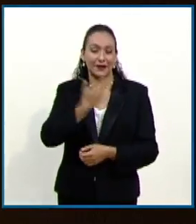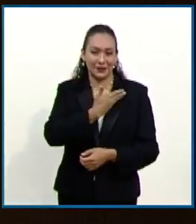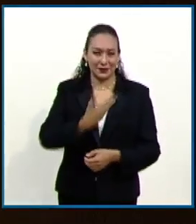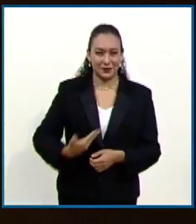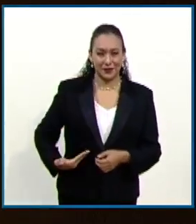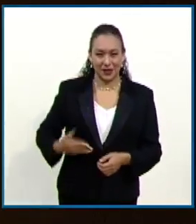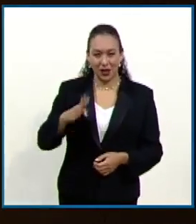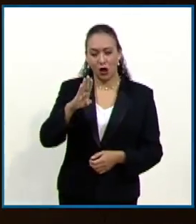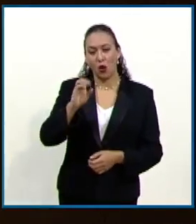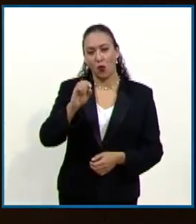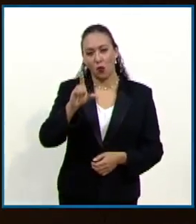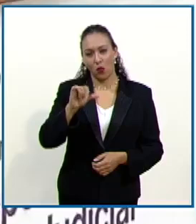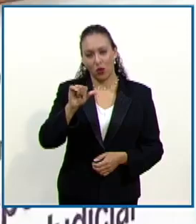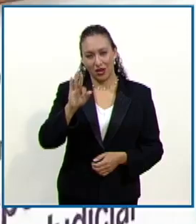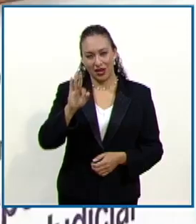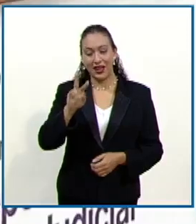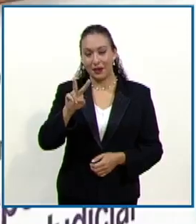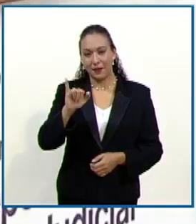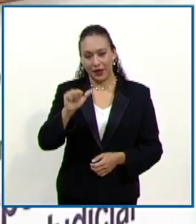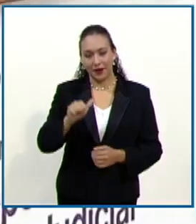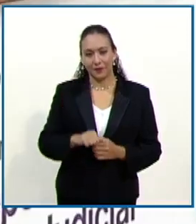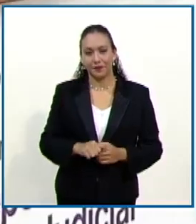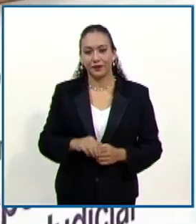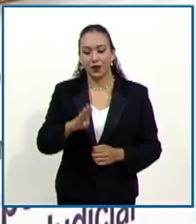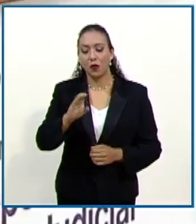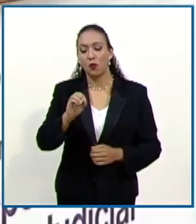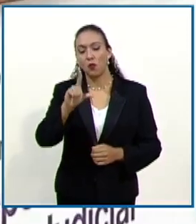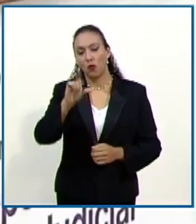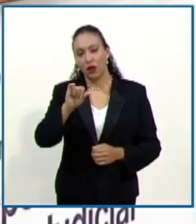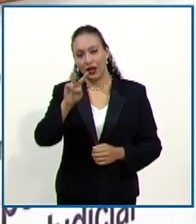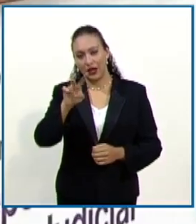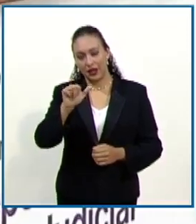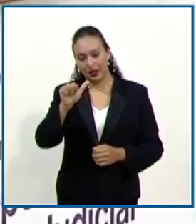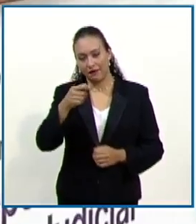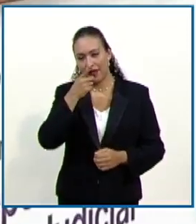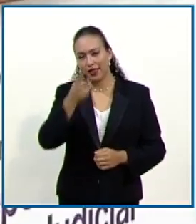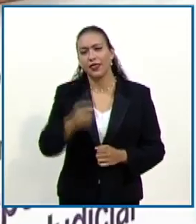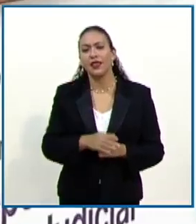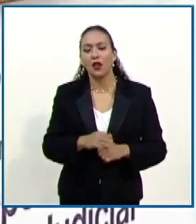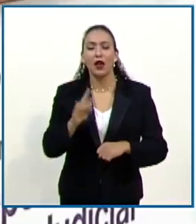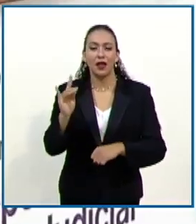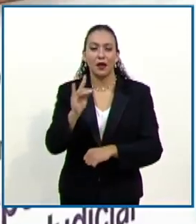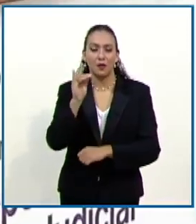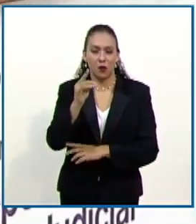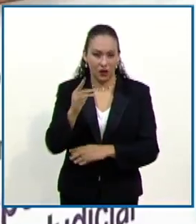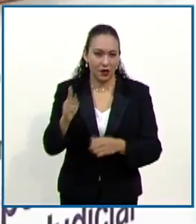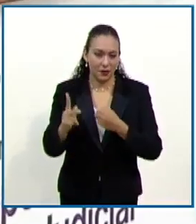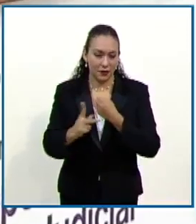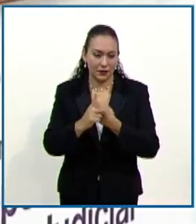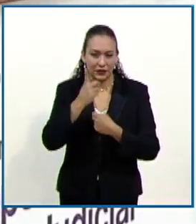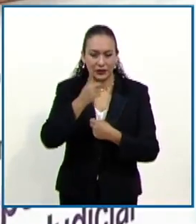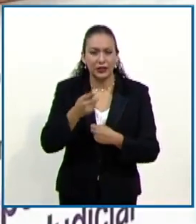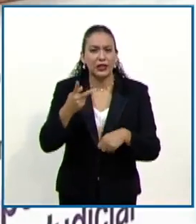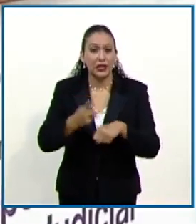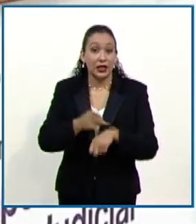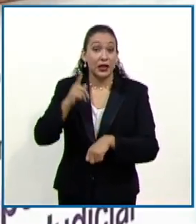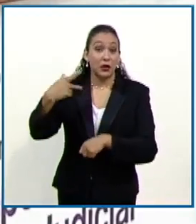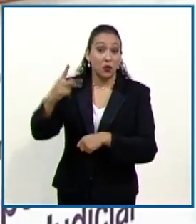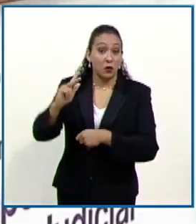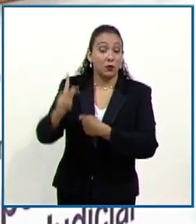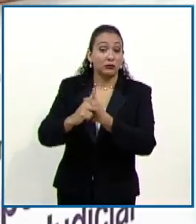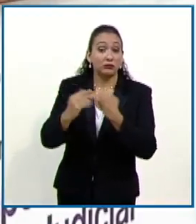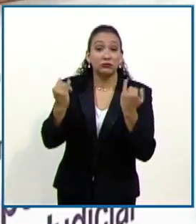Rodríguez, explicó por qué en su país ha fracasado el proceso de elección de jueces de las altas cortes por voto popular, cómo